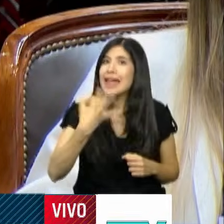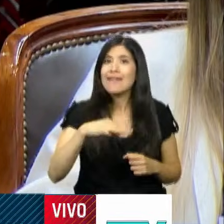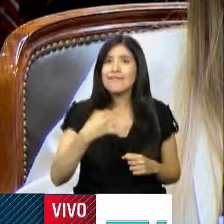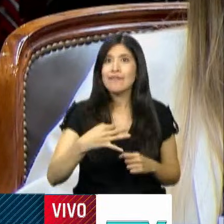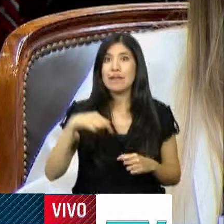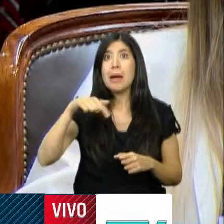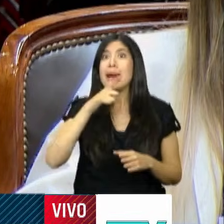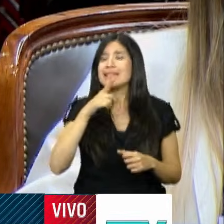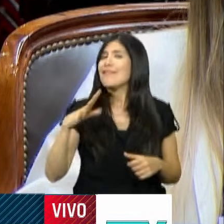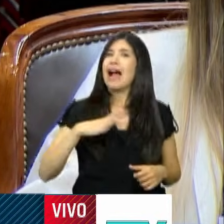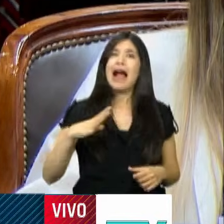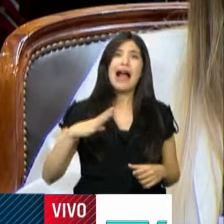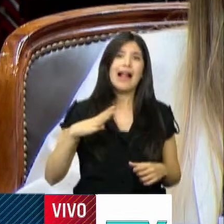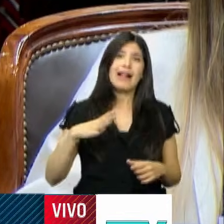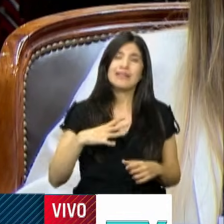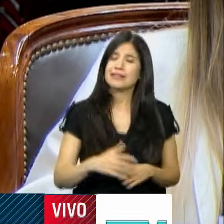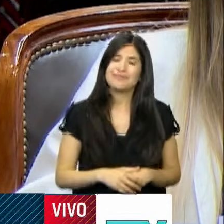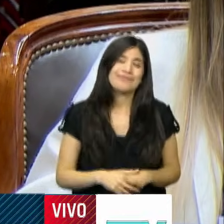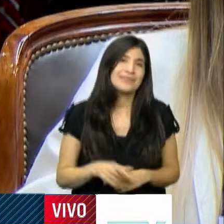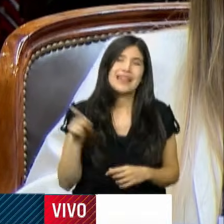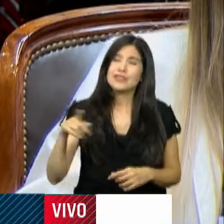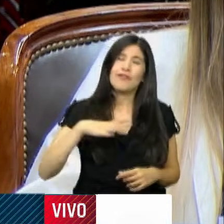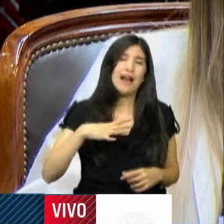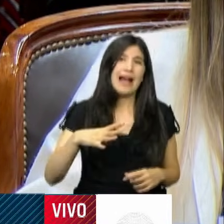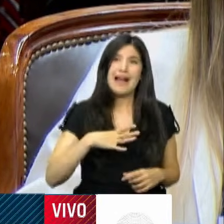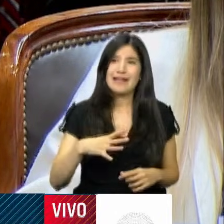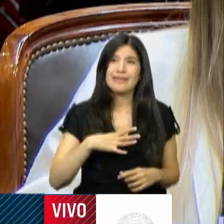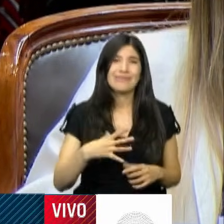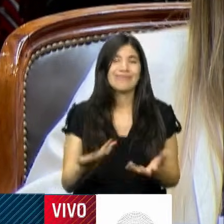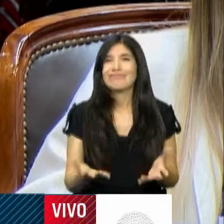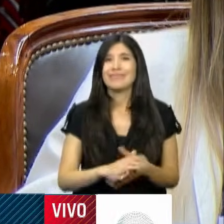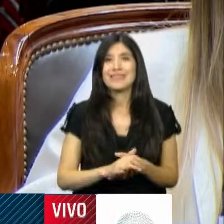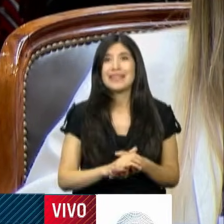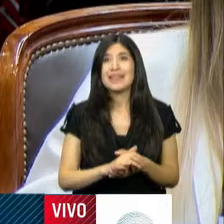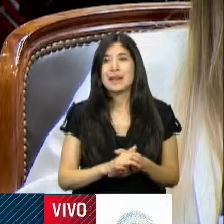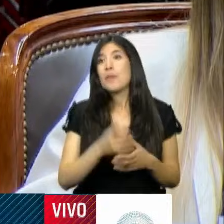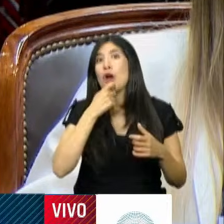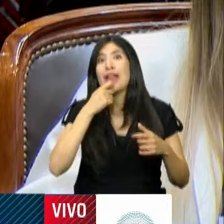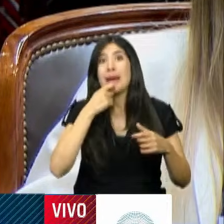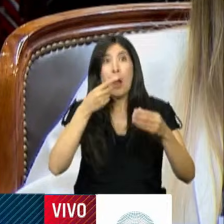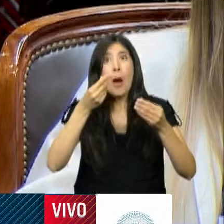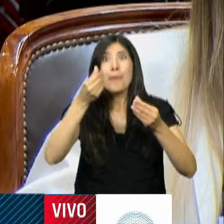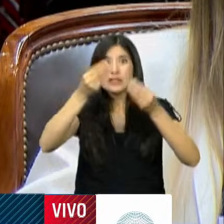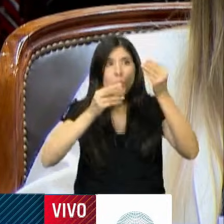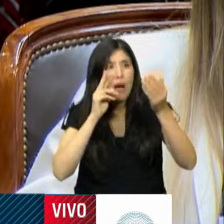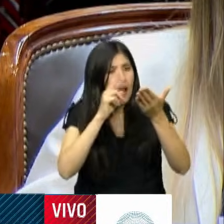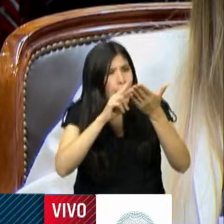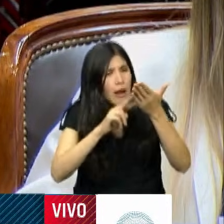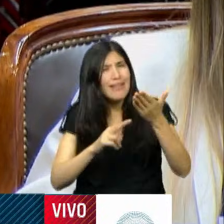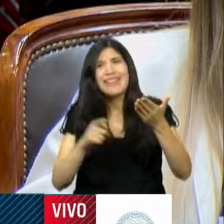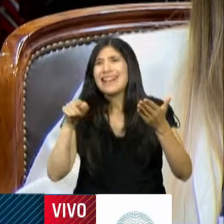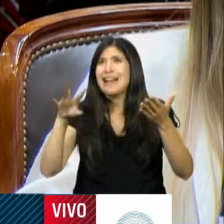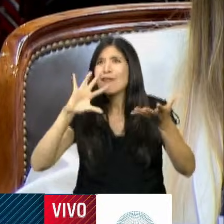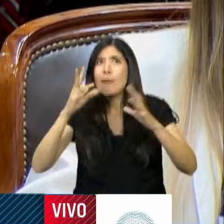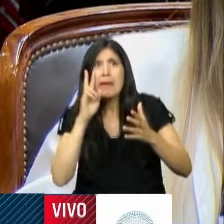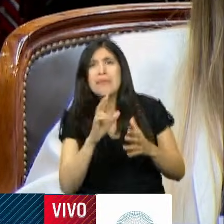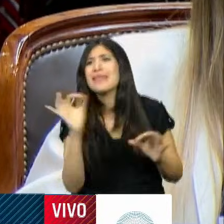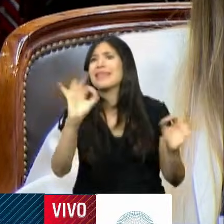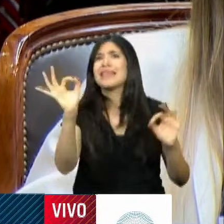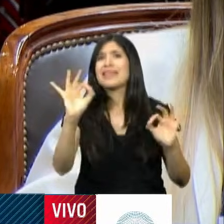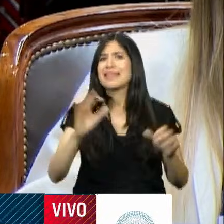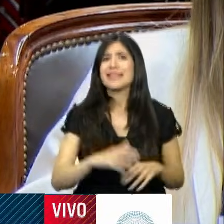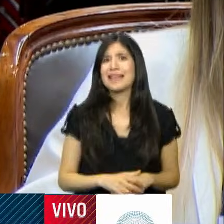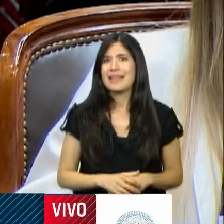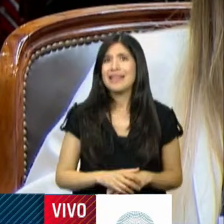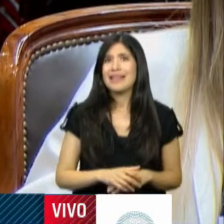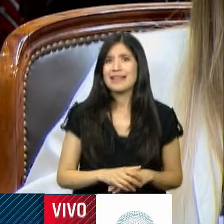está ausente, señor presidente, en todo el presupuesto que hoy la Libertad Avanza,